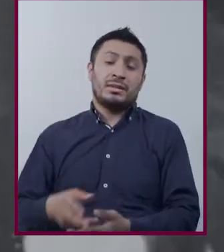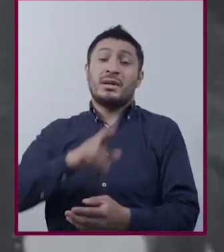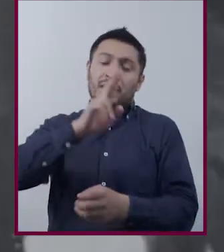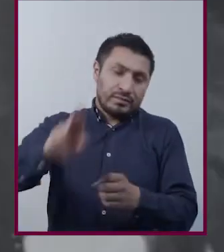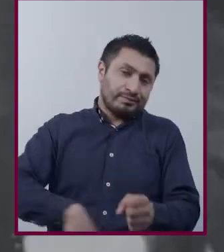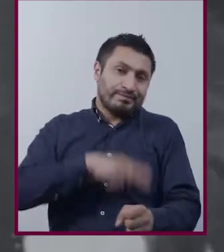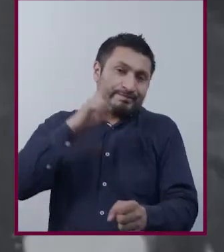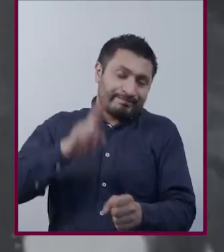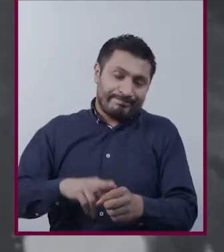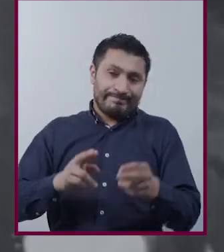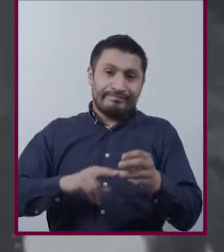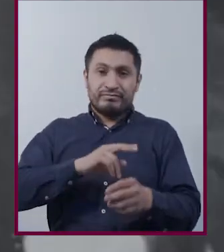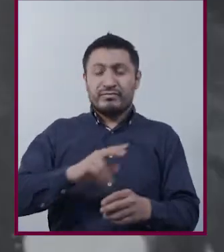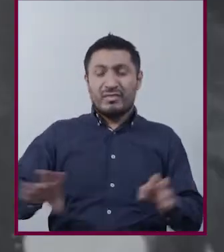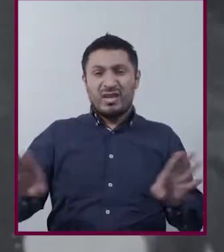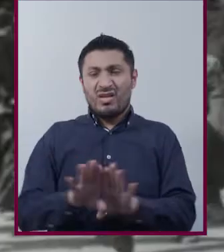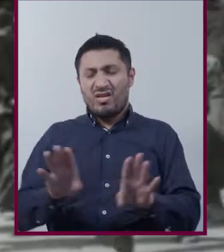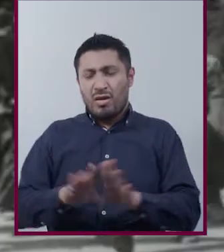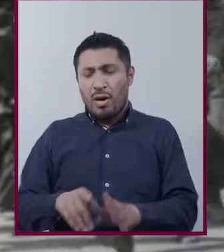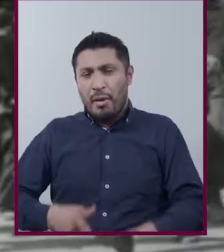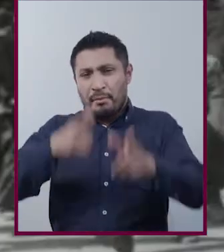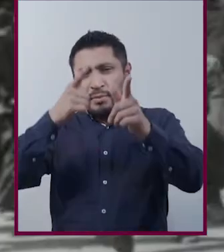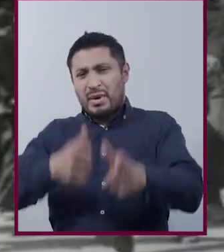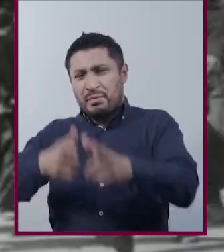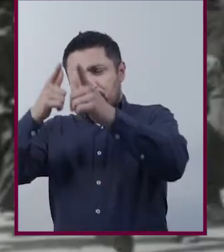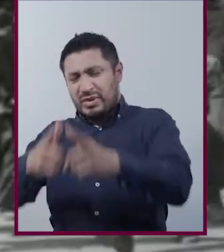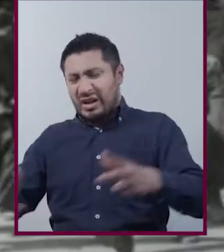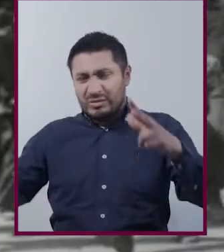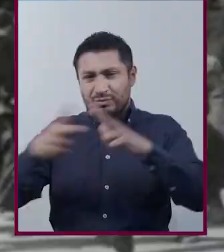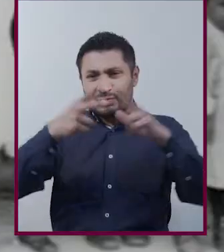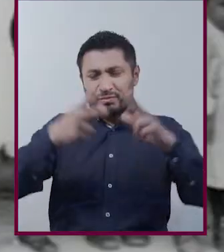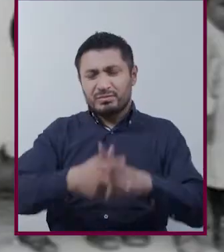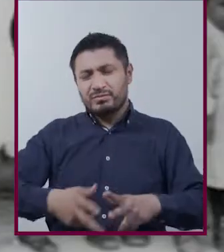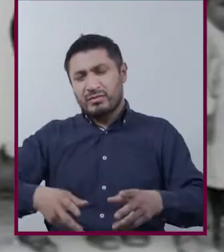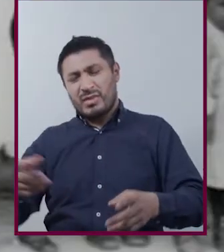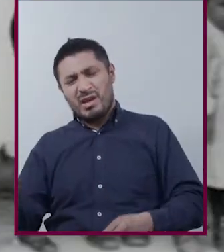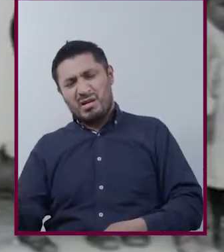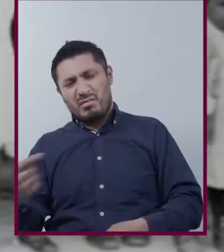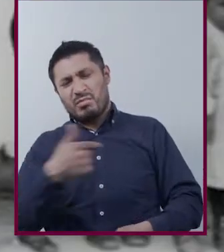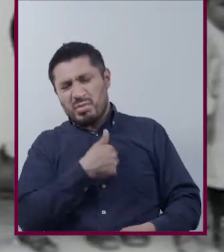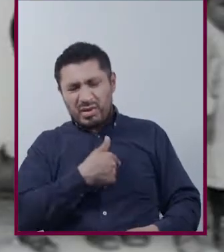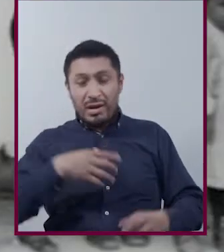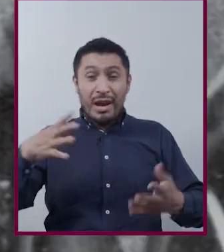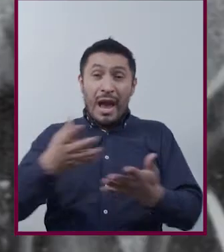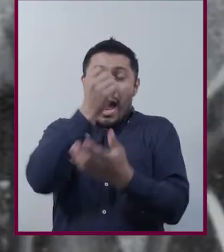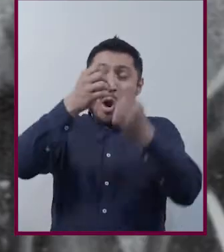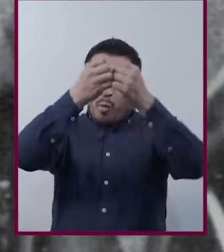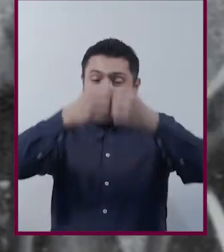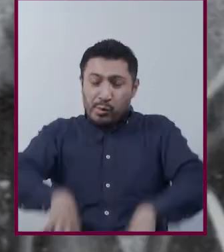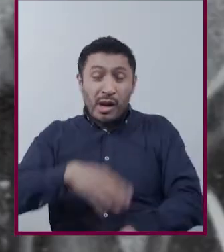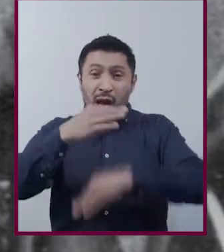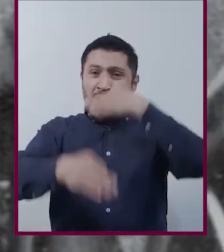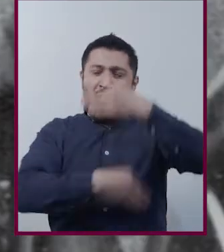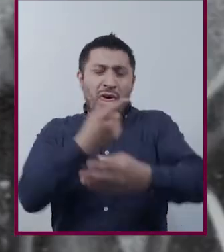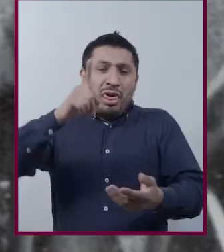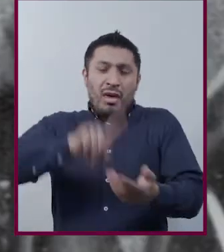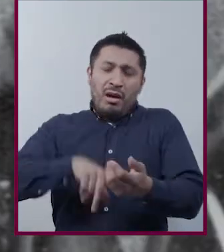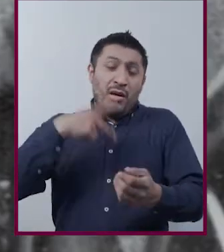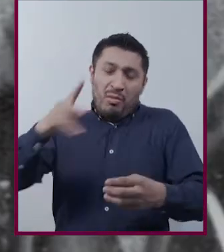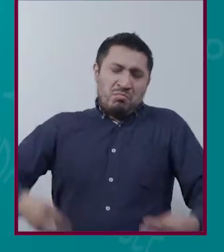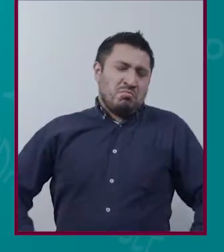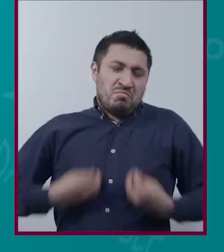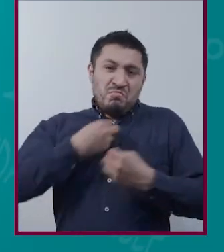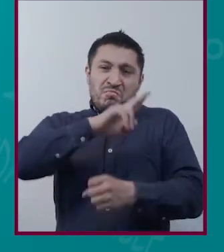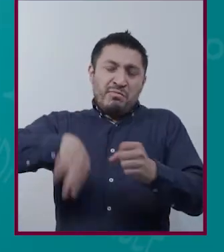que la violencia, los enfrentamientos, las luchas, las balas, los triunfos y las derrotas fueran parte de su